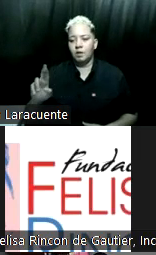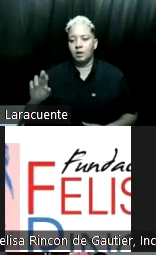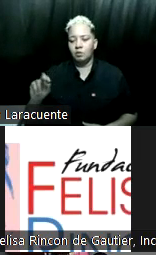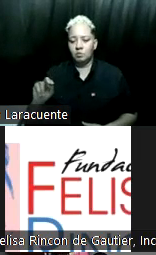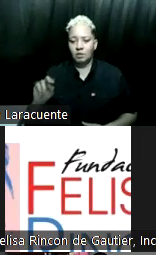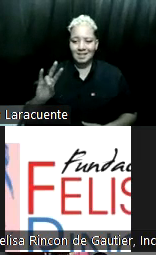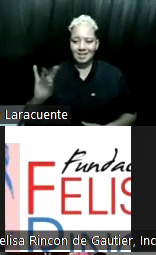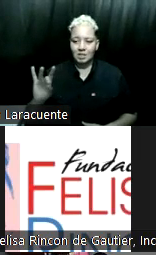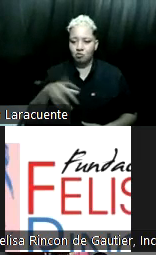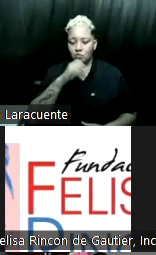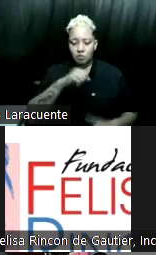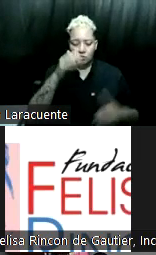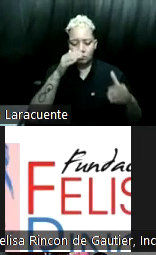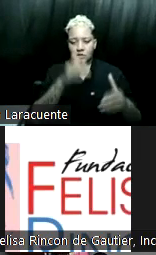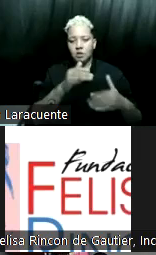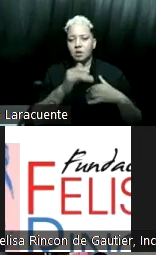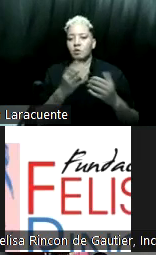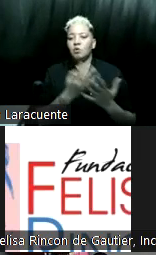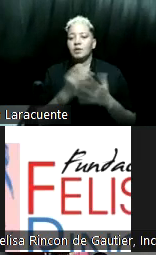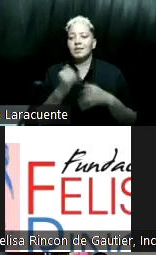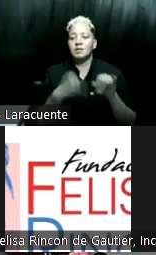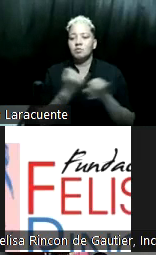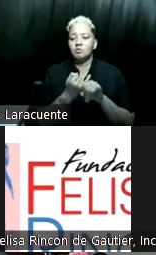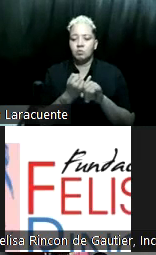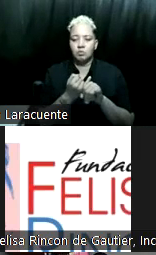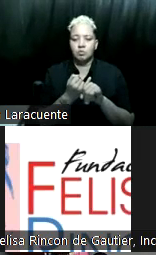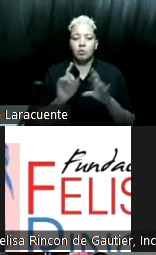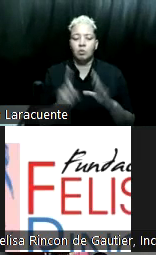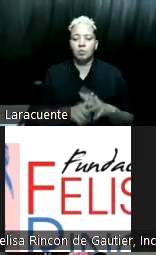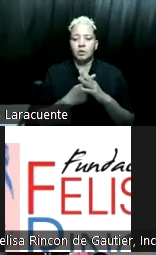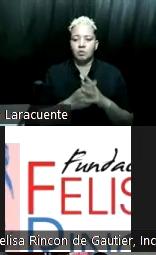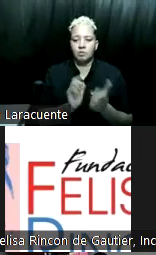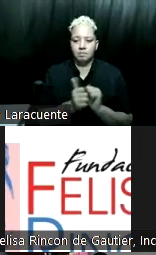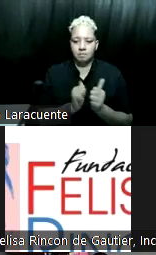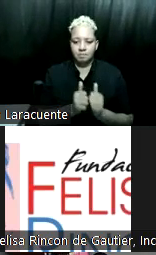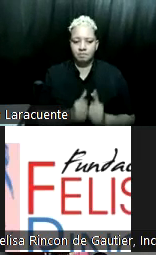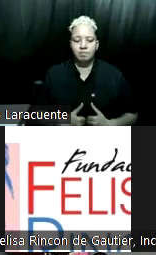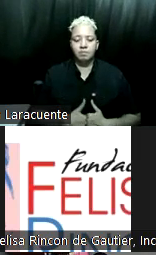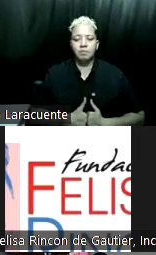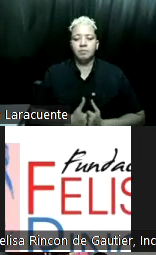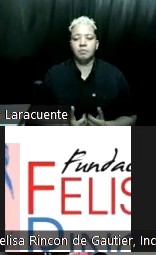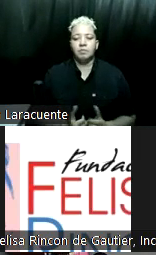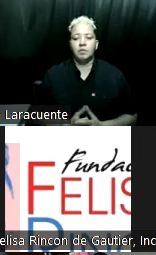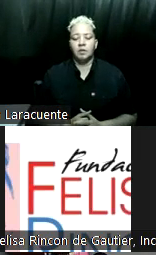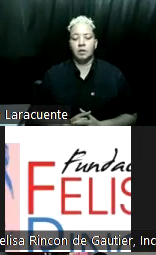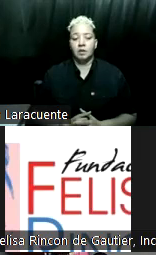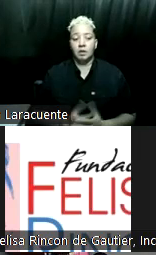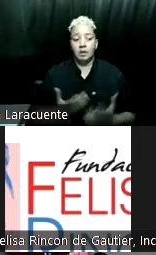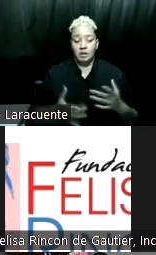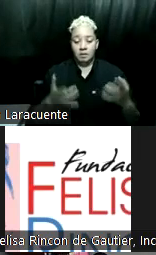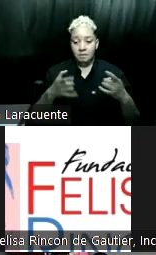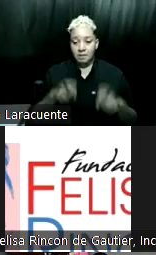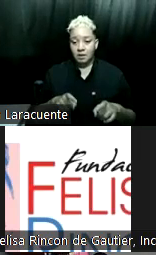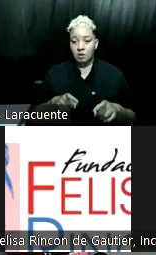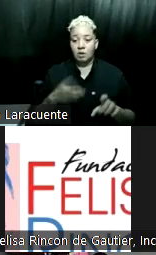fue foco de las noticias internacionales a comienzos del torneo, al punto de que puso en peligro la